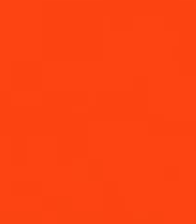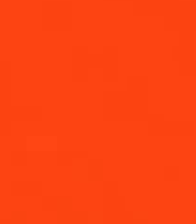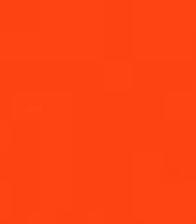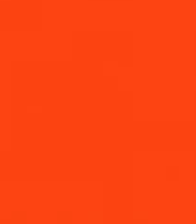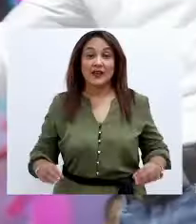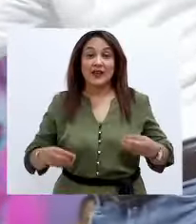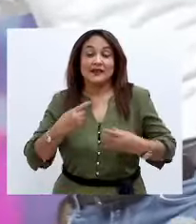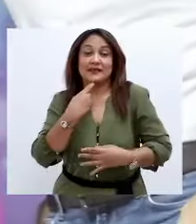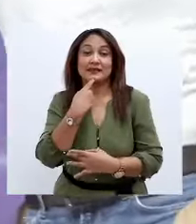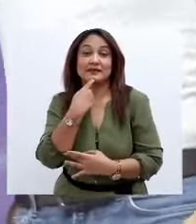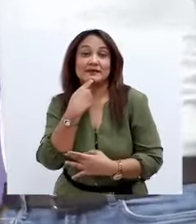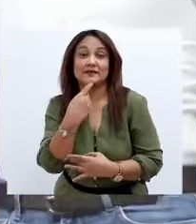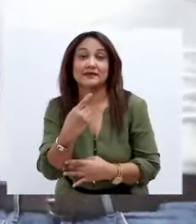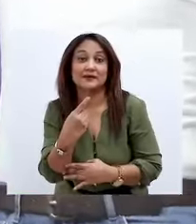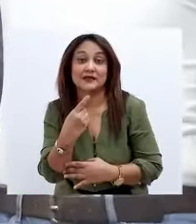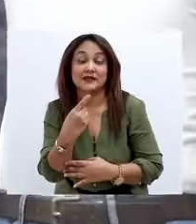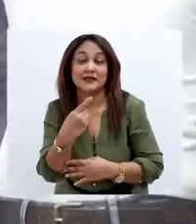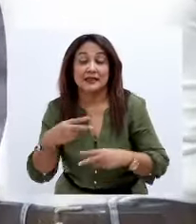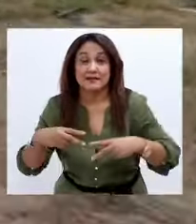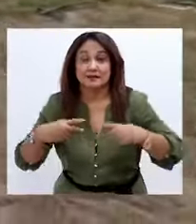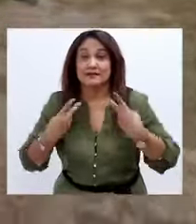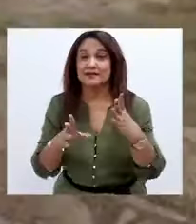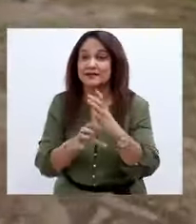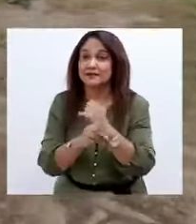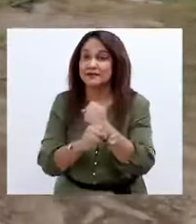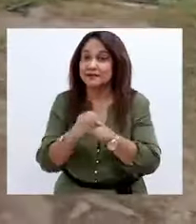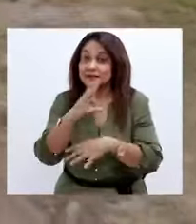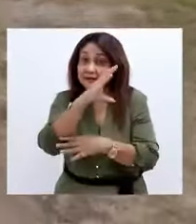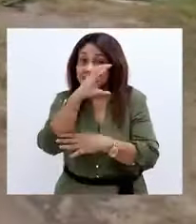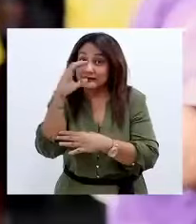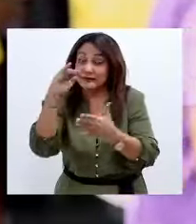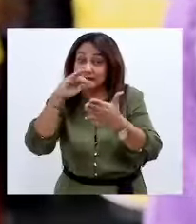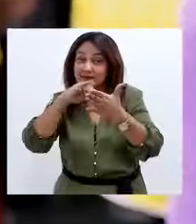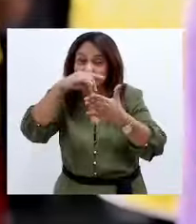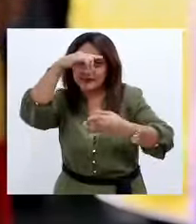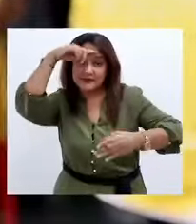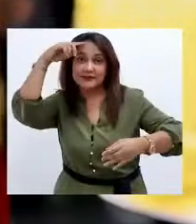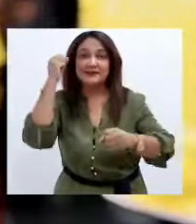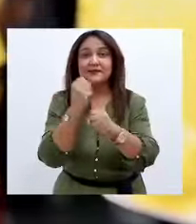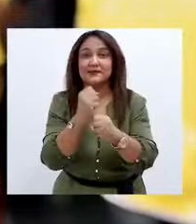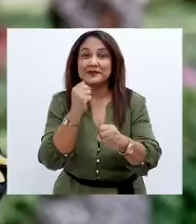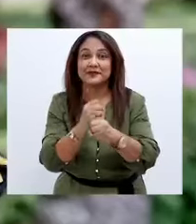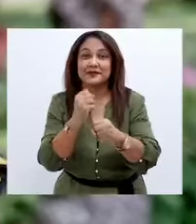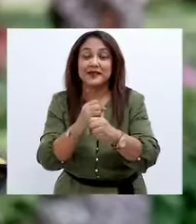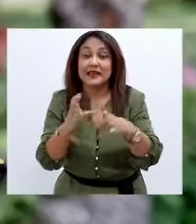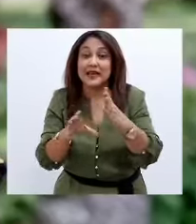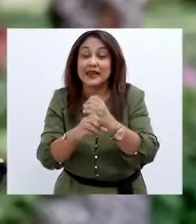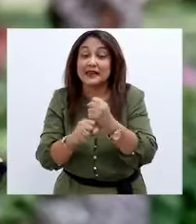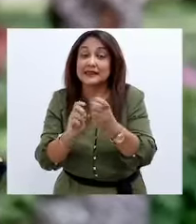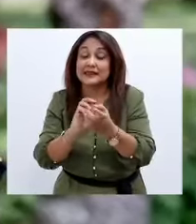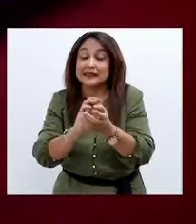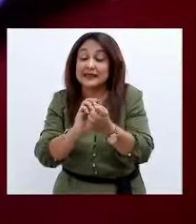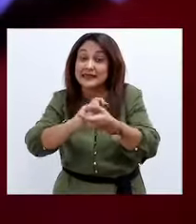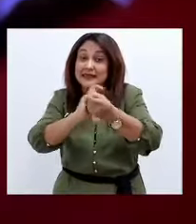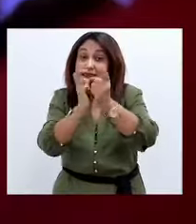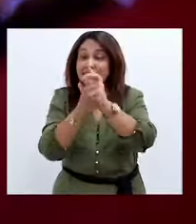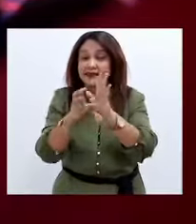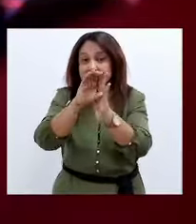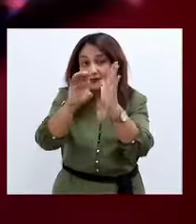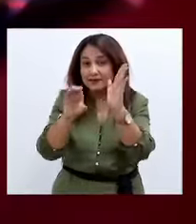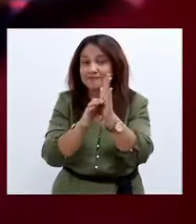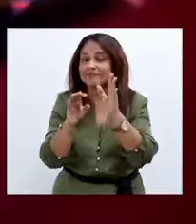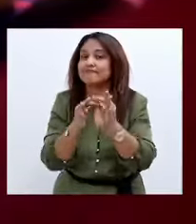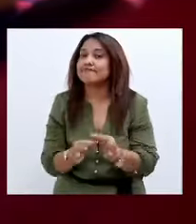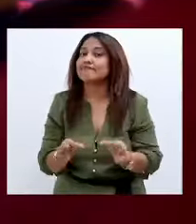Más móvil. Cuando decimos que vamos a crear 500.000 empleos, a realizar el